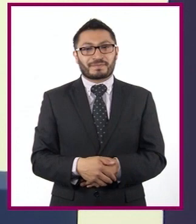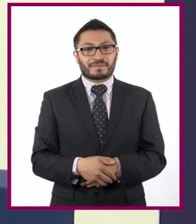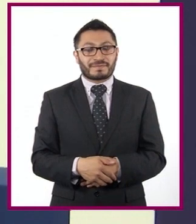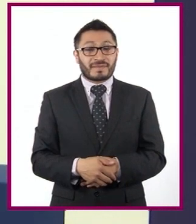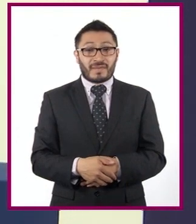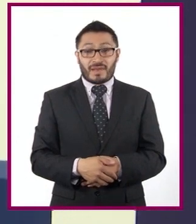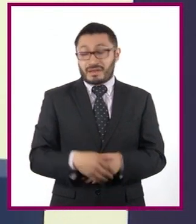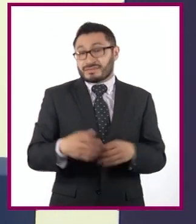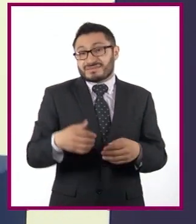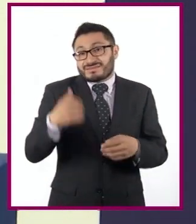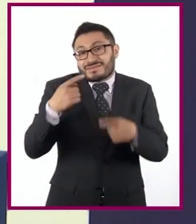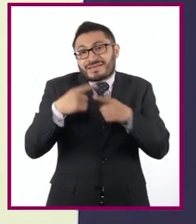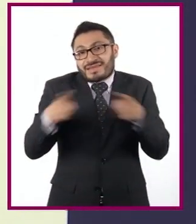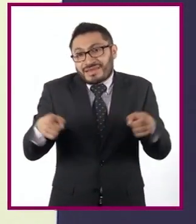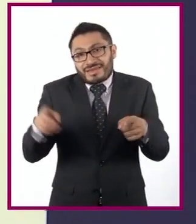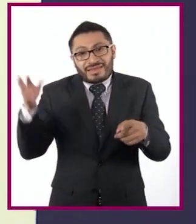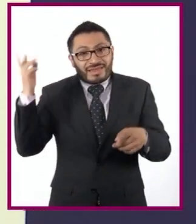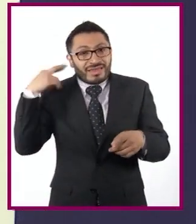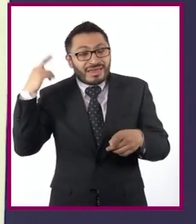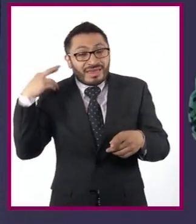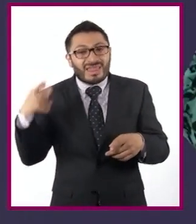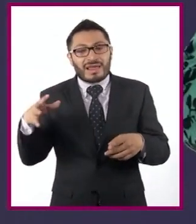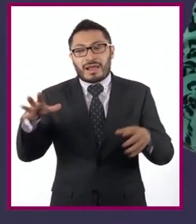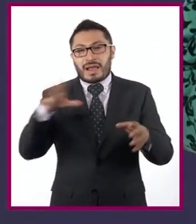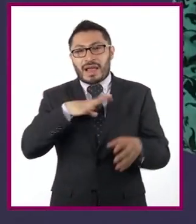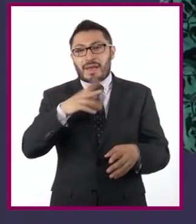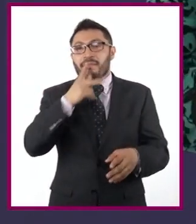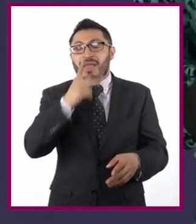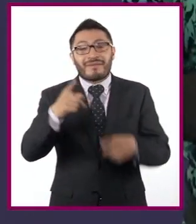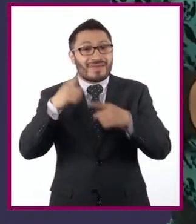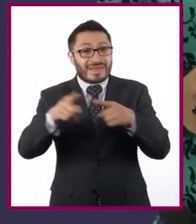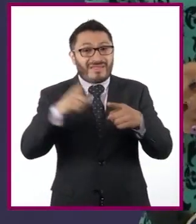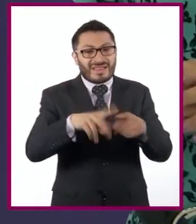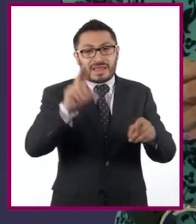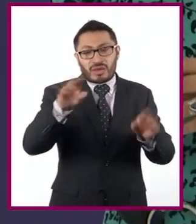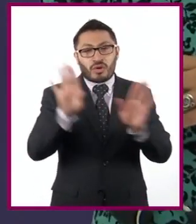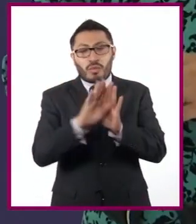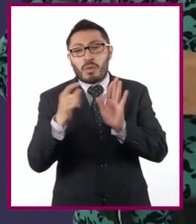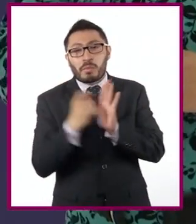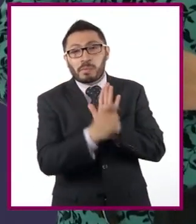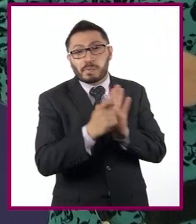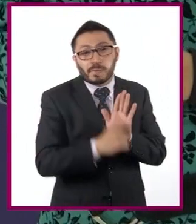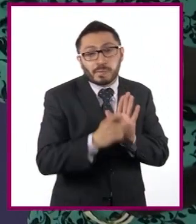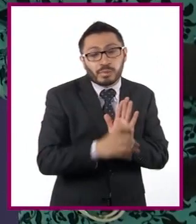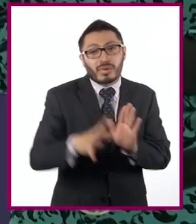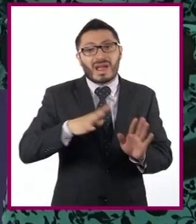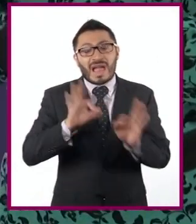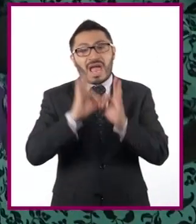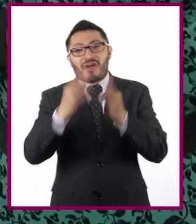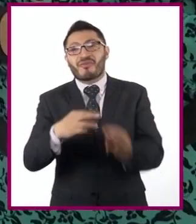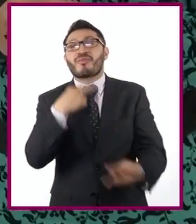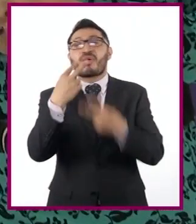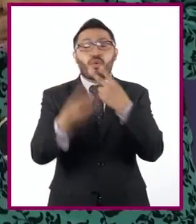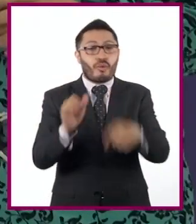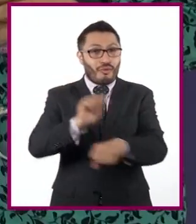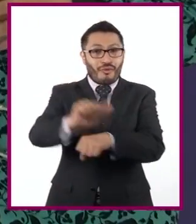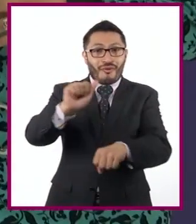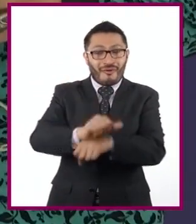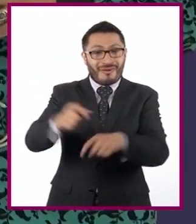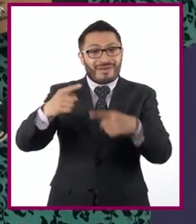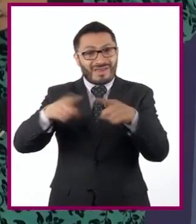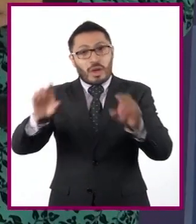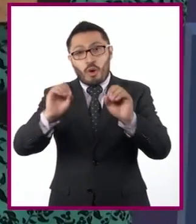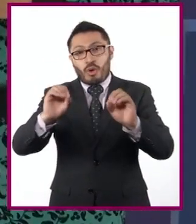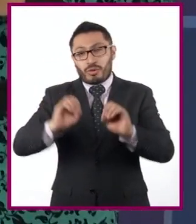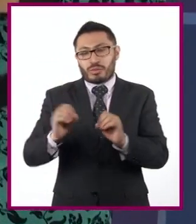En este otro audio, ¿escucharon otras palabras que no vengan subrayadas en donde el tono y pronunciación argentinos sean muy